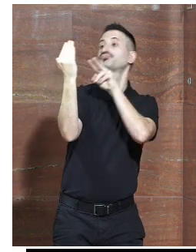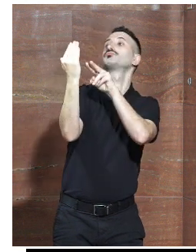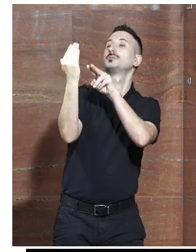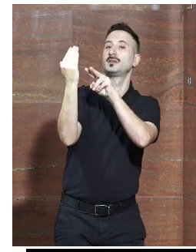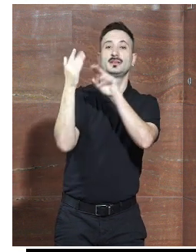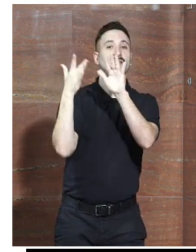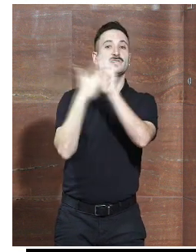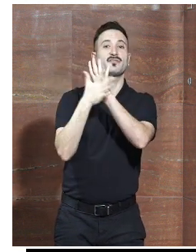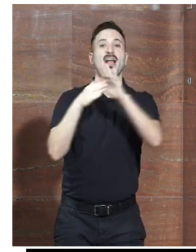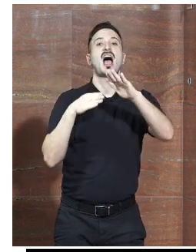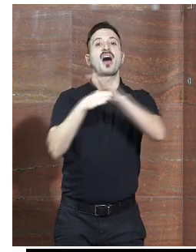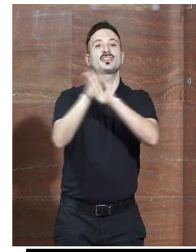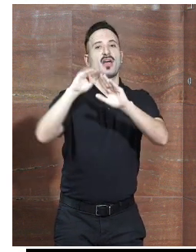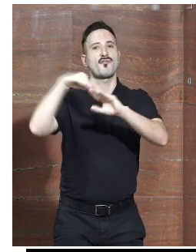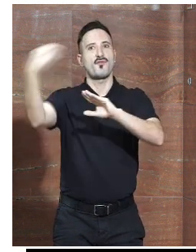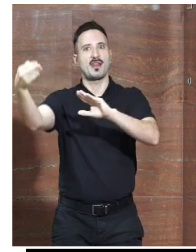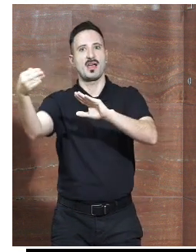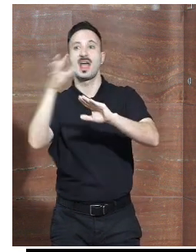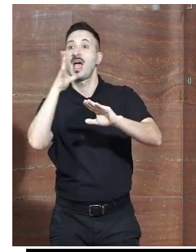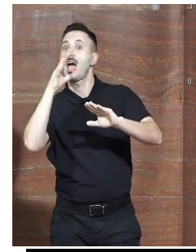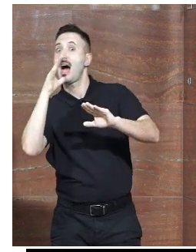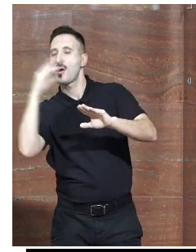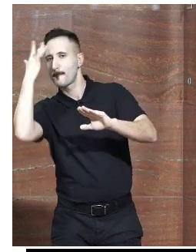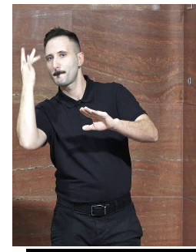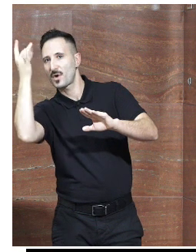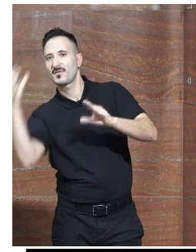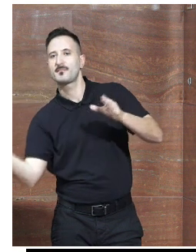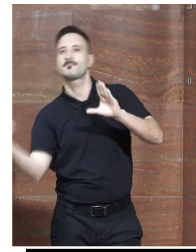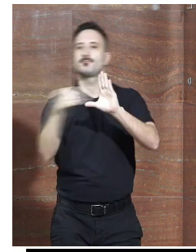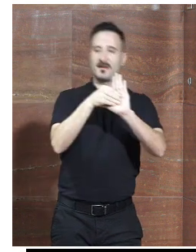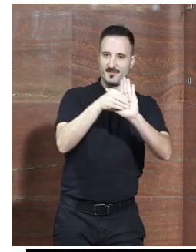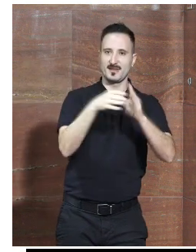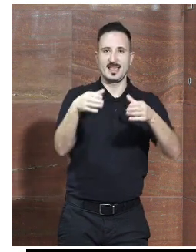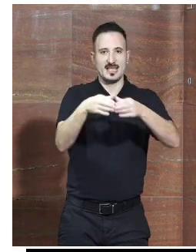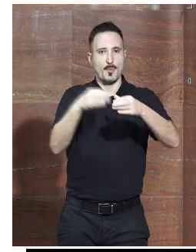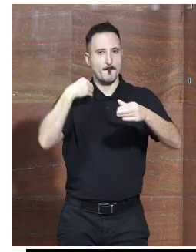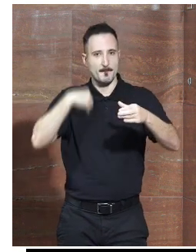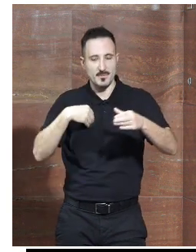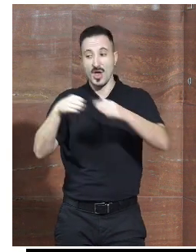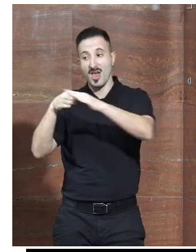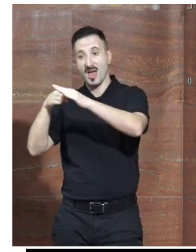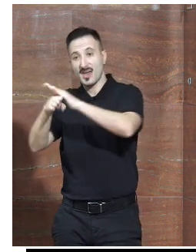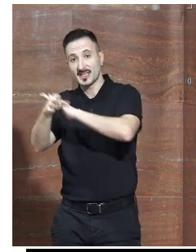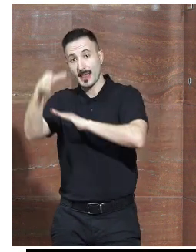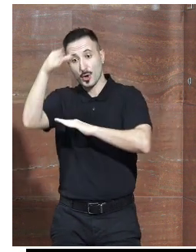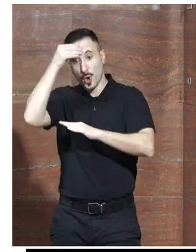estaba fuera del equipo de accesibilidad y ahora formamos parte del mismo equipo. O sea que a la accesibilidad